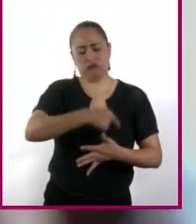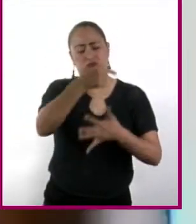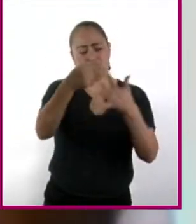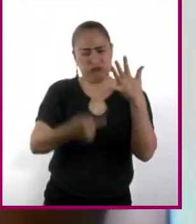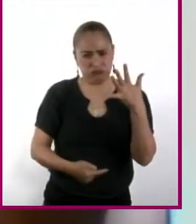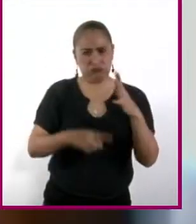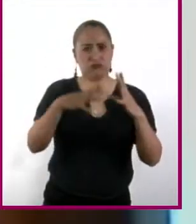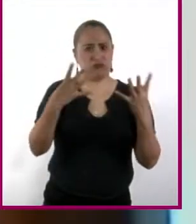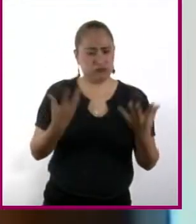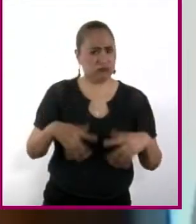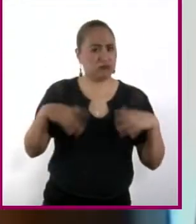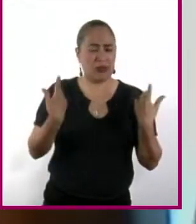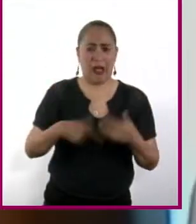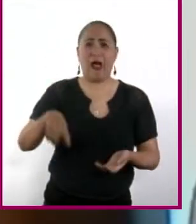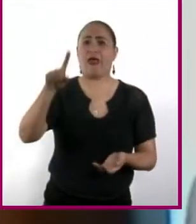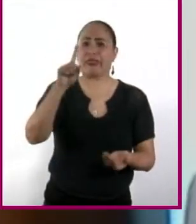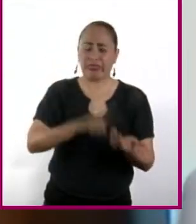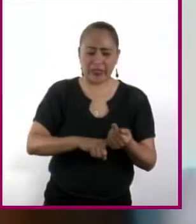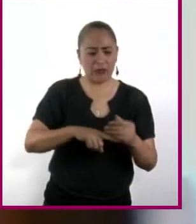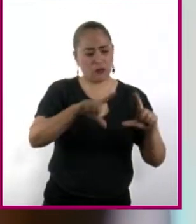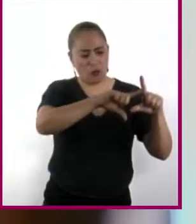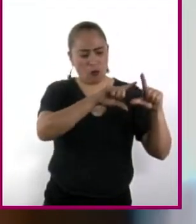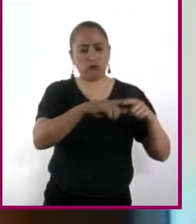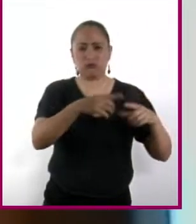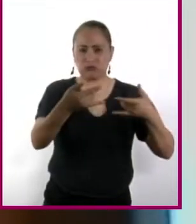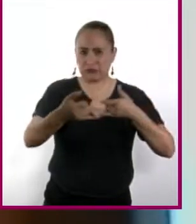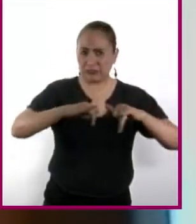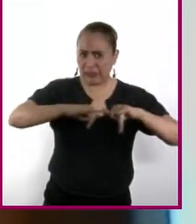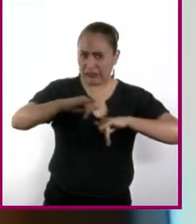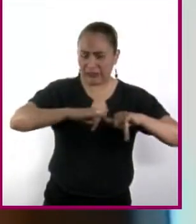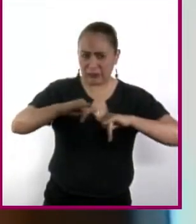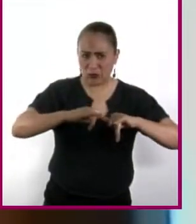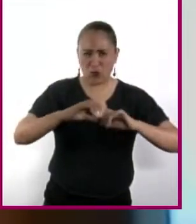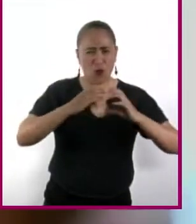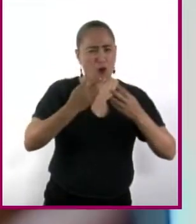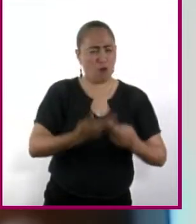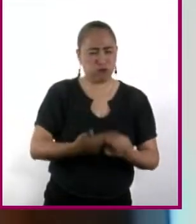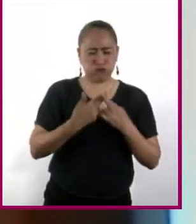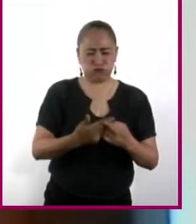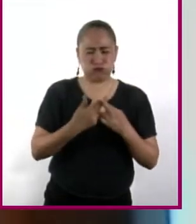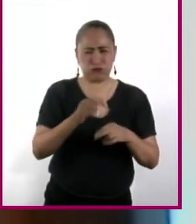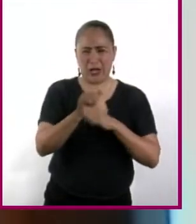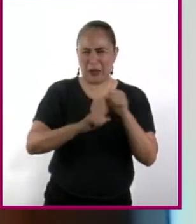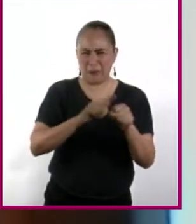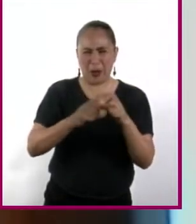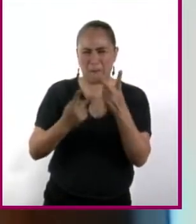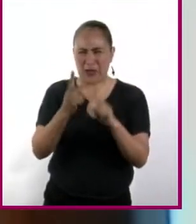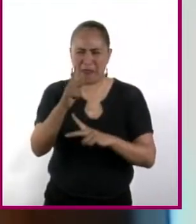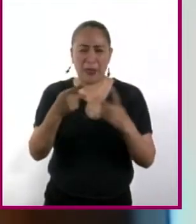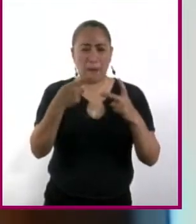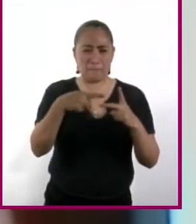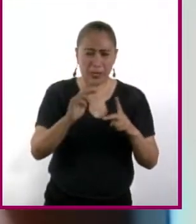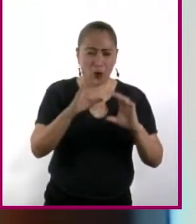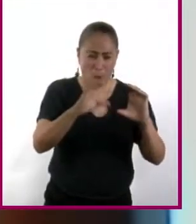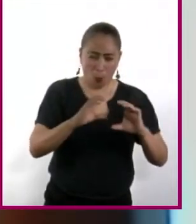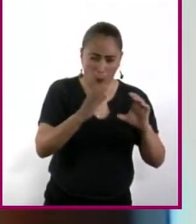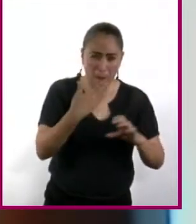con enorme cantidad de biodiversidad, pero muy mal cuidada. Y ahorita, por ejemplo, con el gobierno